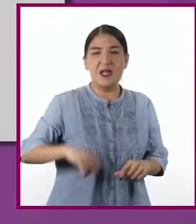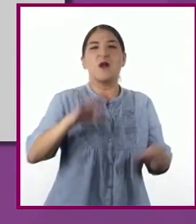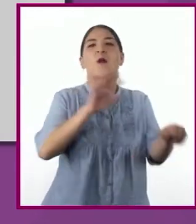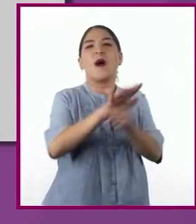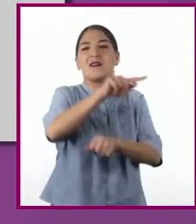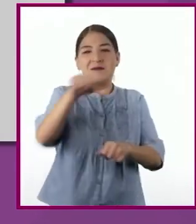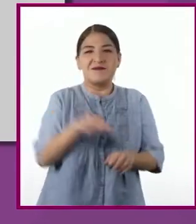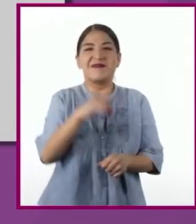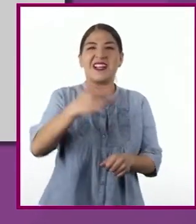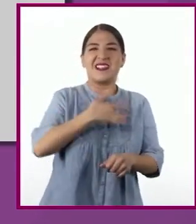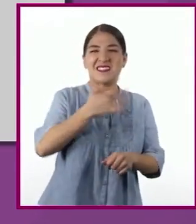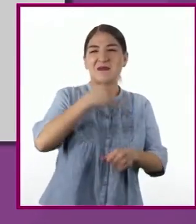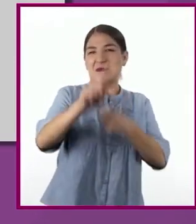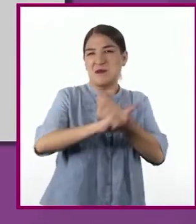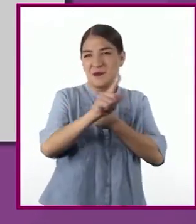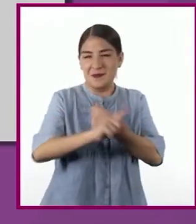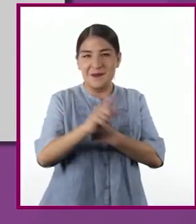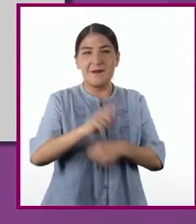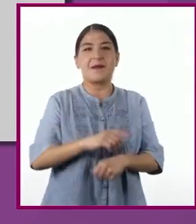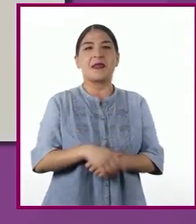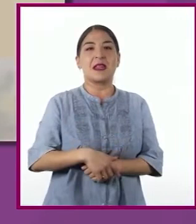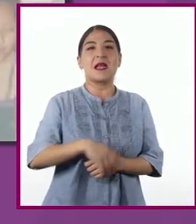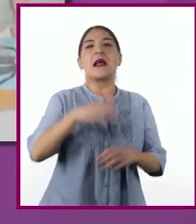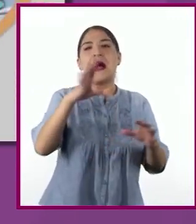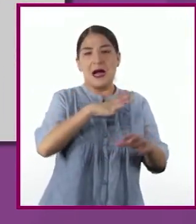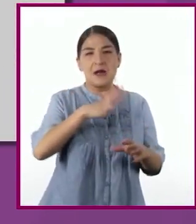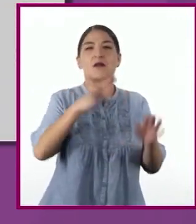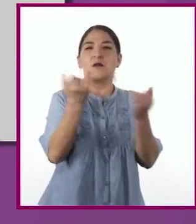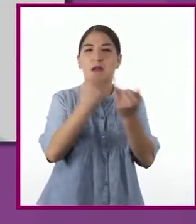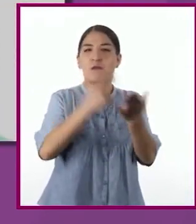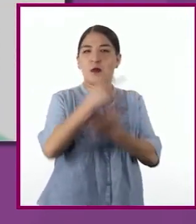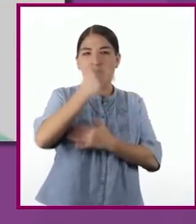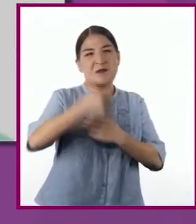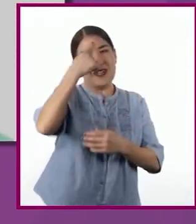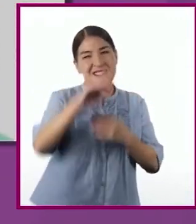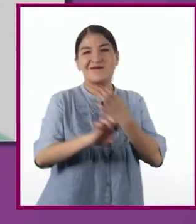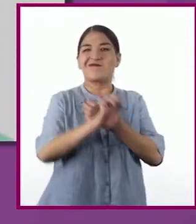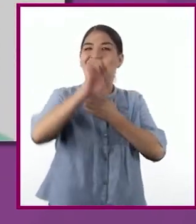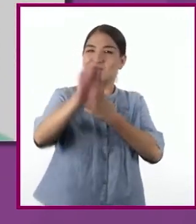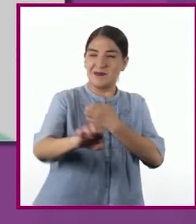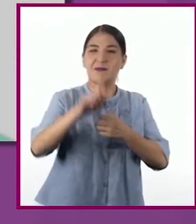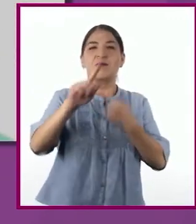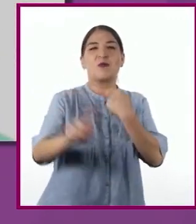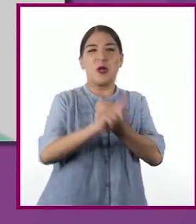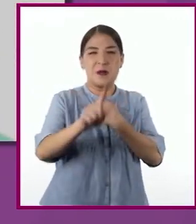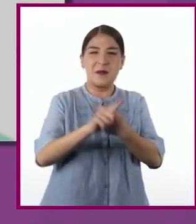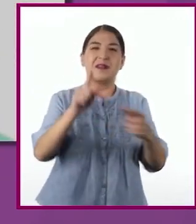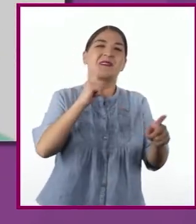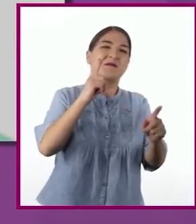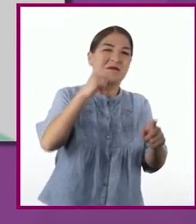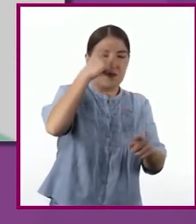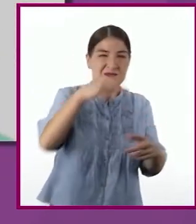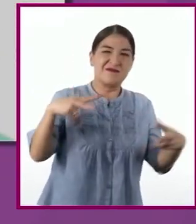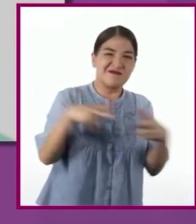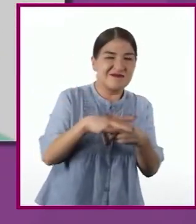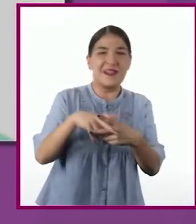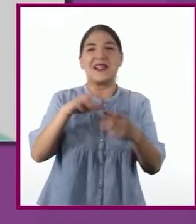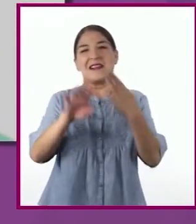afectan, programas que promueven la no violencia y la resolución de conflictos, asambleas